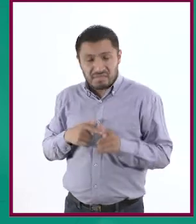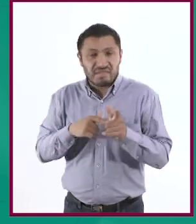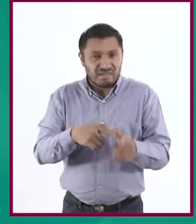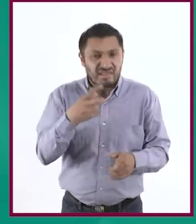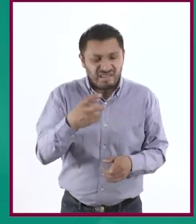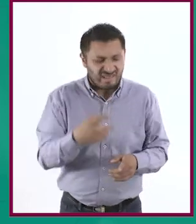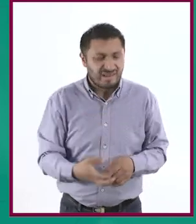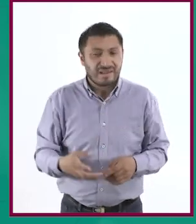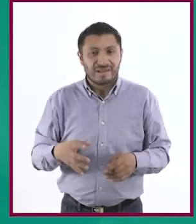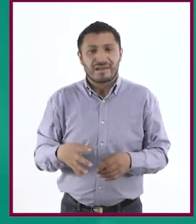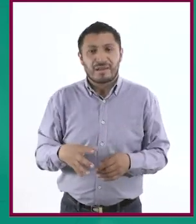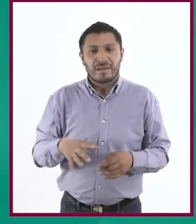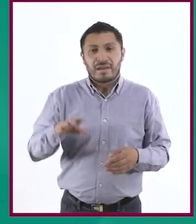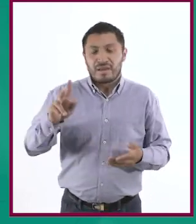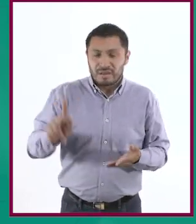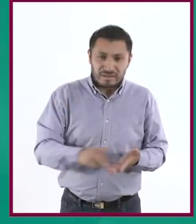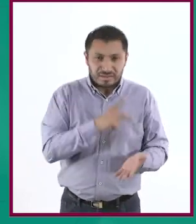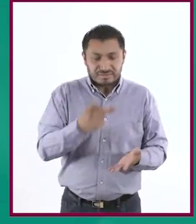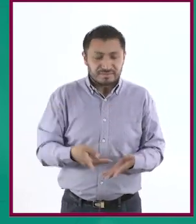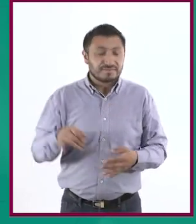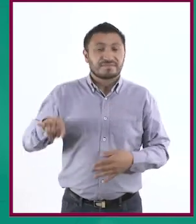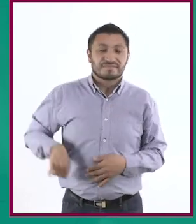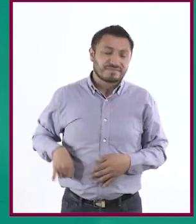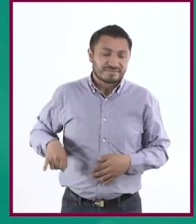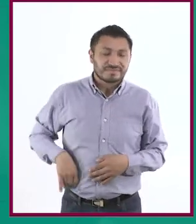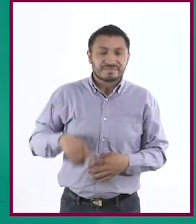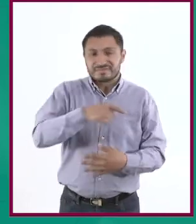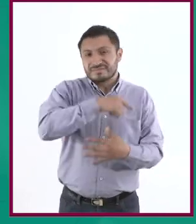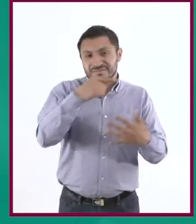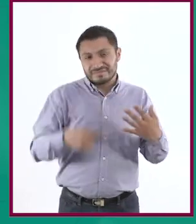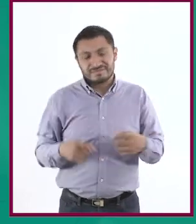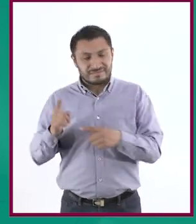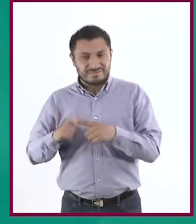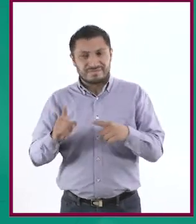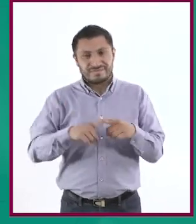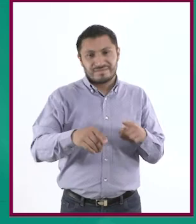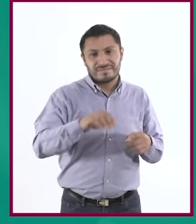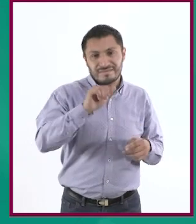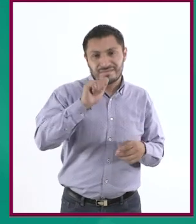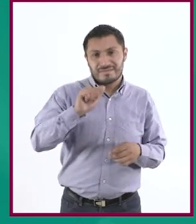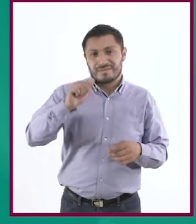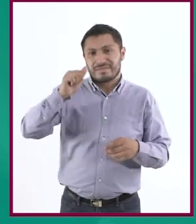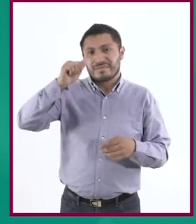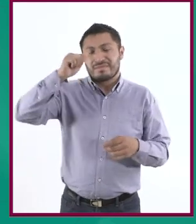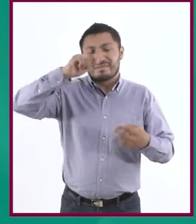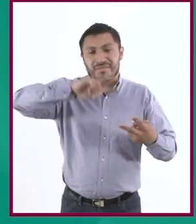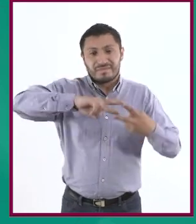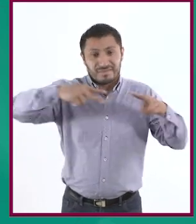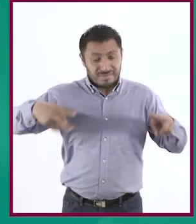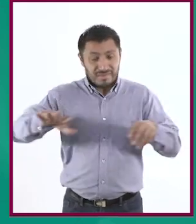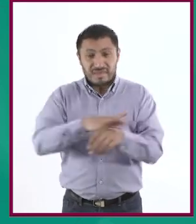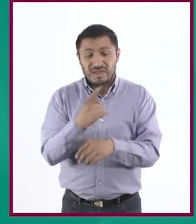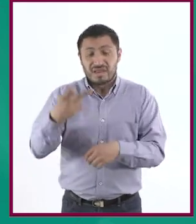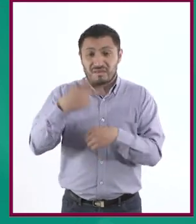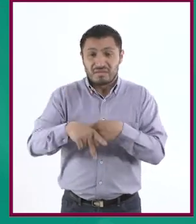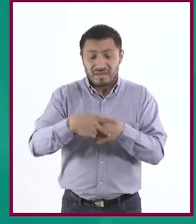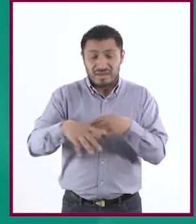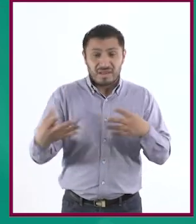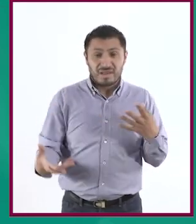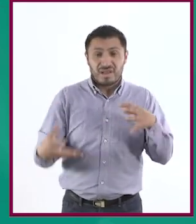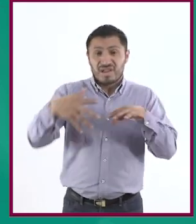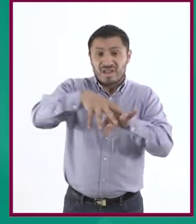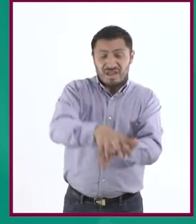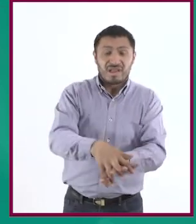Entonces renació el interés por esta diversidad genética, porque el riesgo es que al cruzarse con los